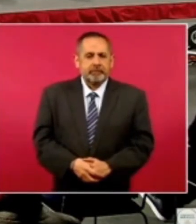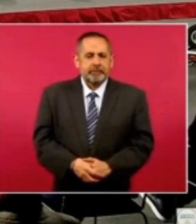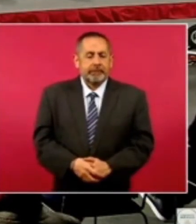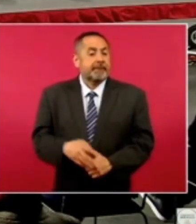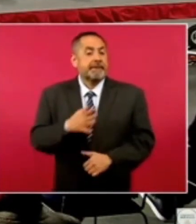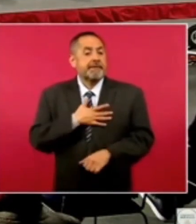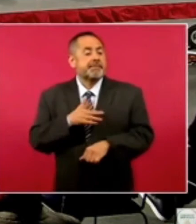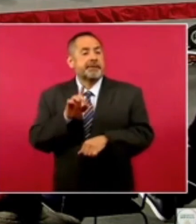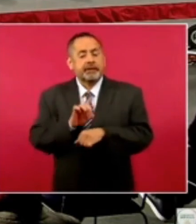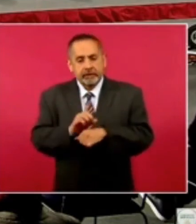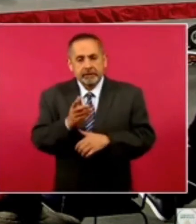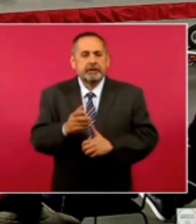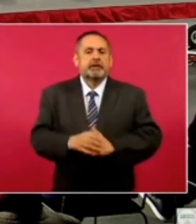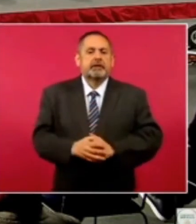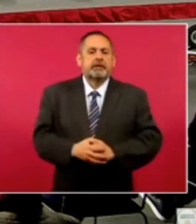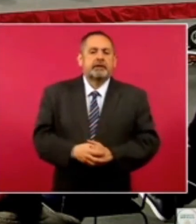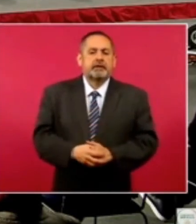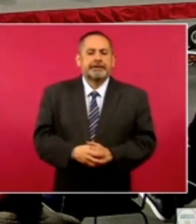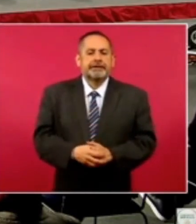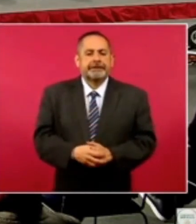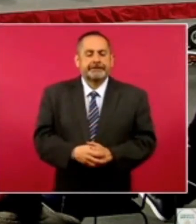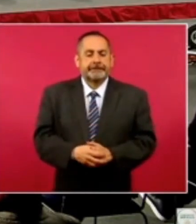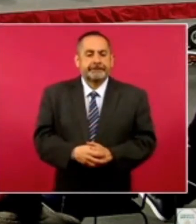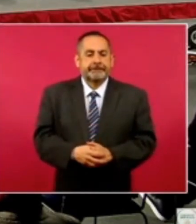Buenos días. Vamos